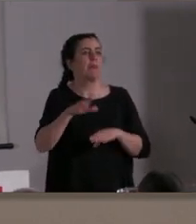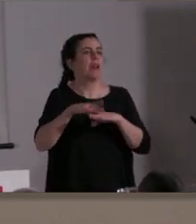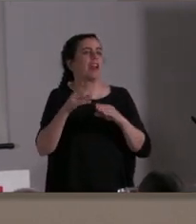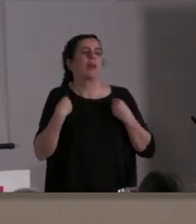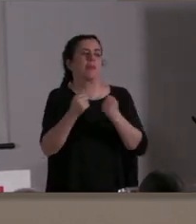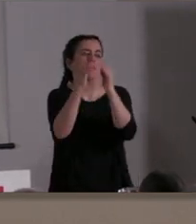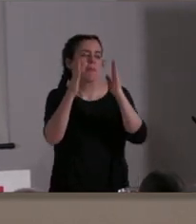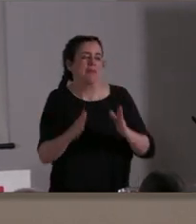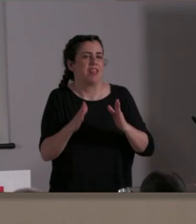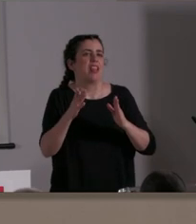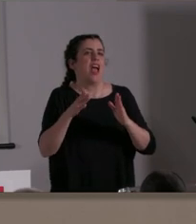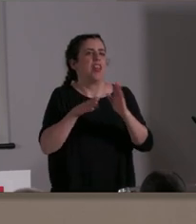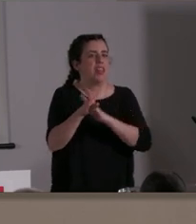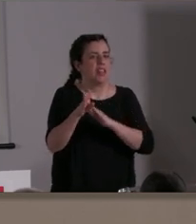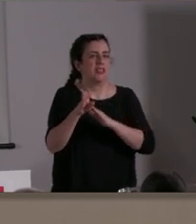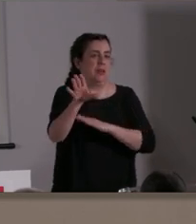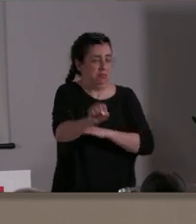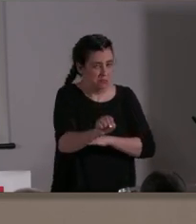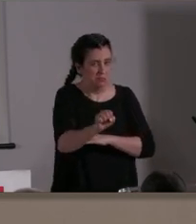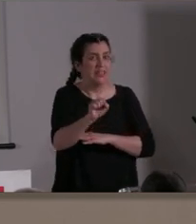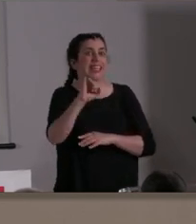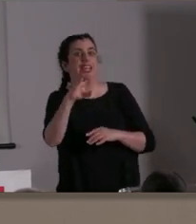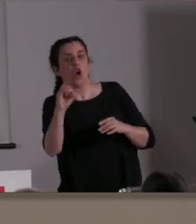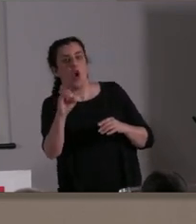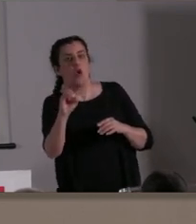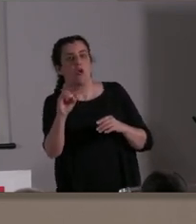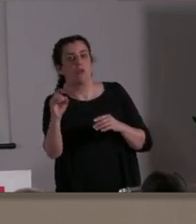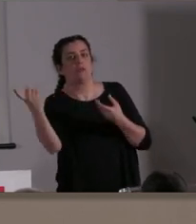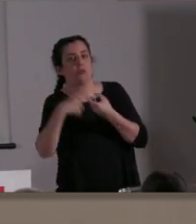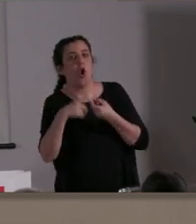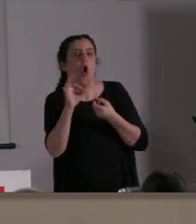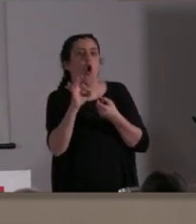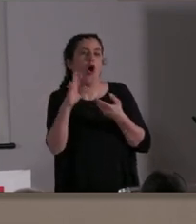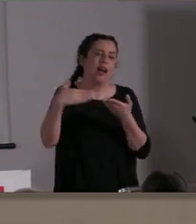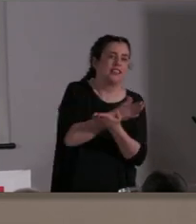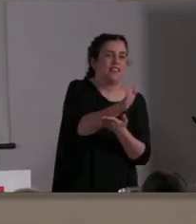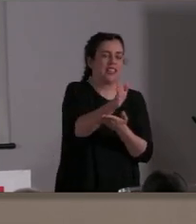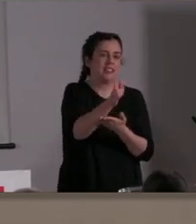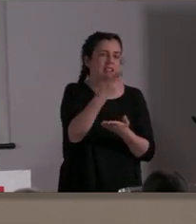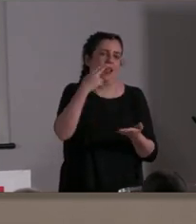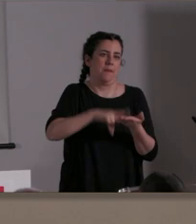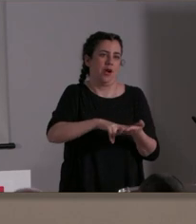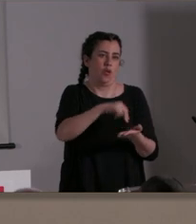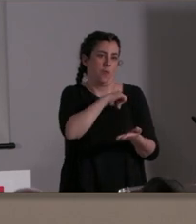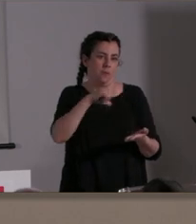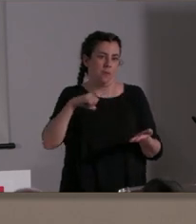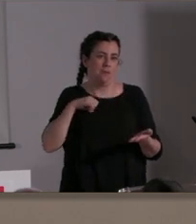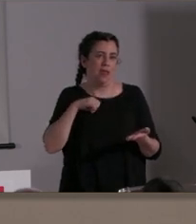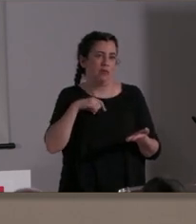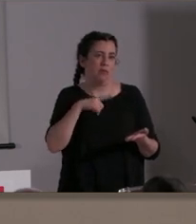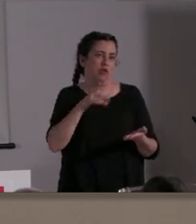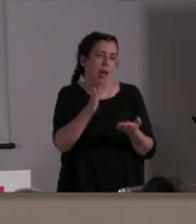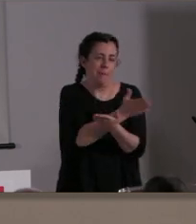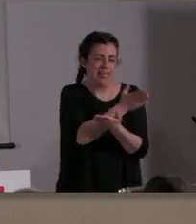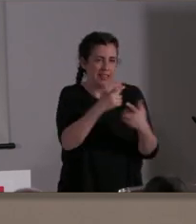ir a cesión de uso, sea con el ICO o haciendo intermediación con banca privada que quiera entrar en el sector.